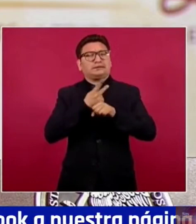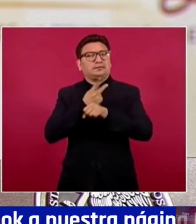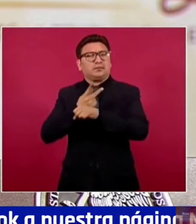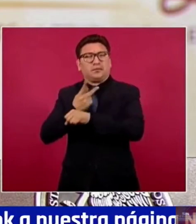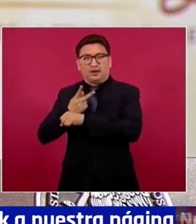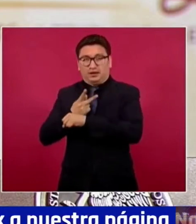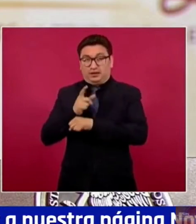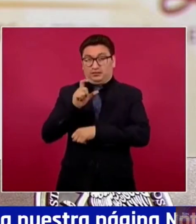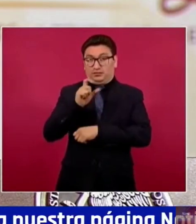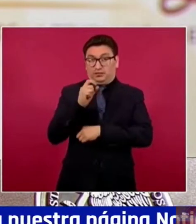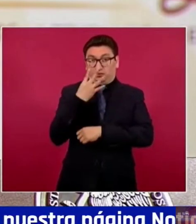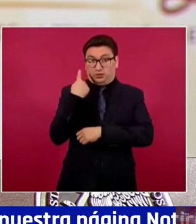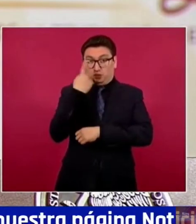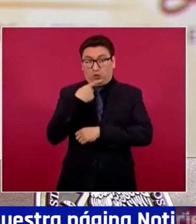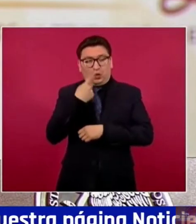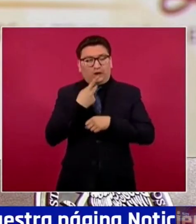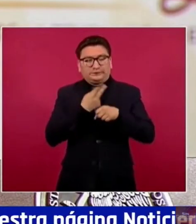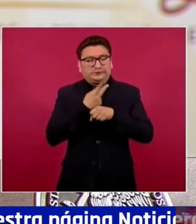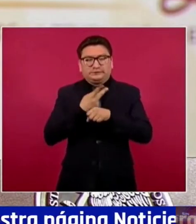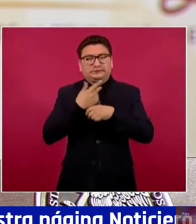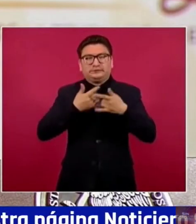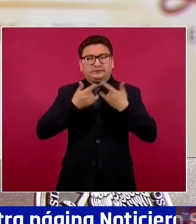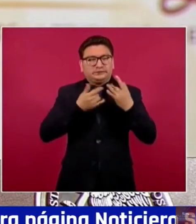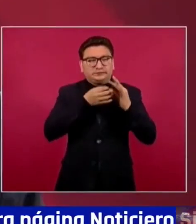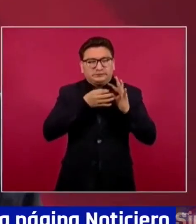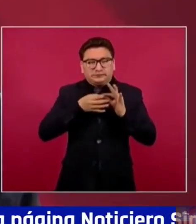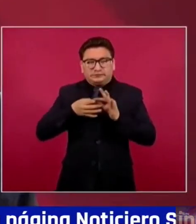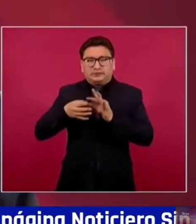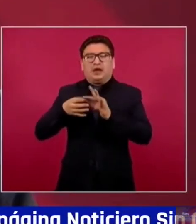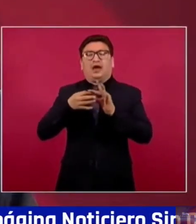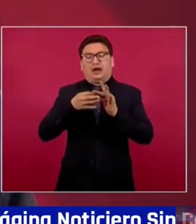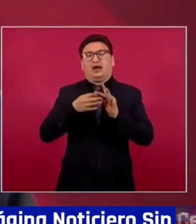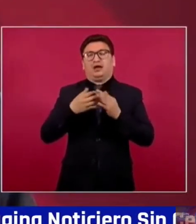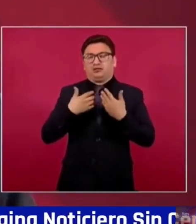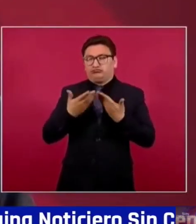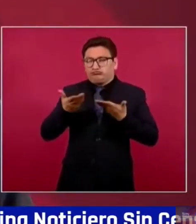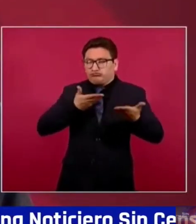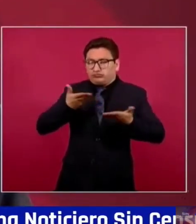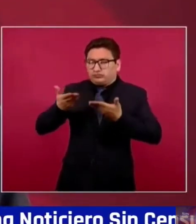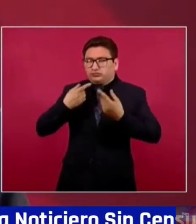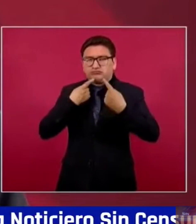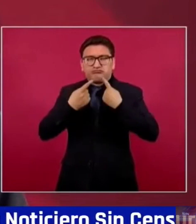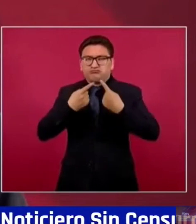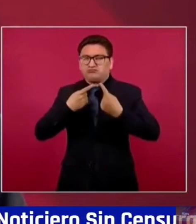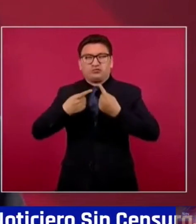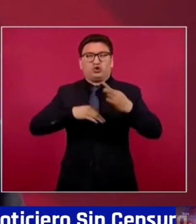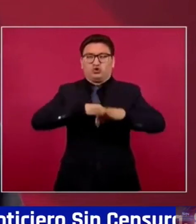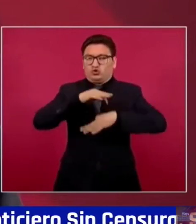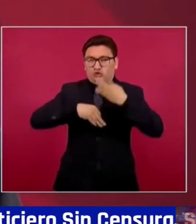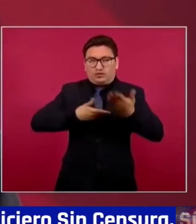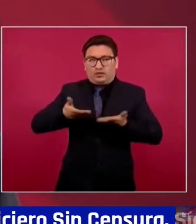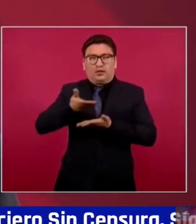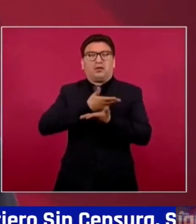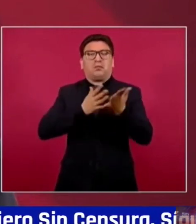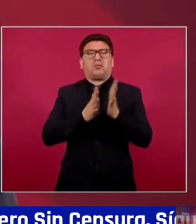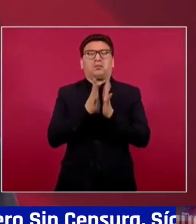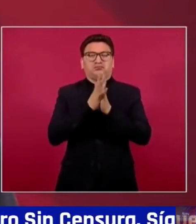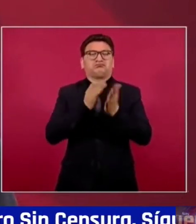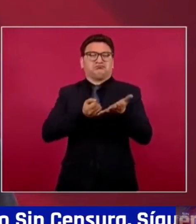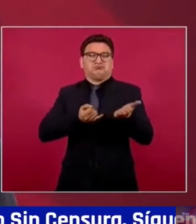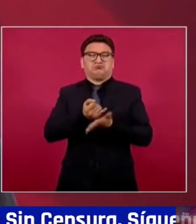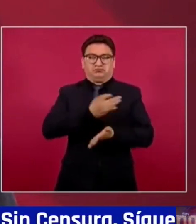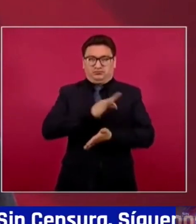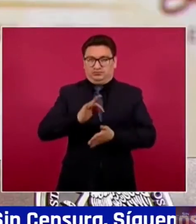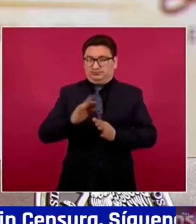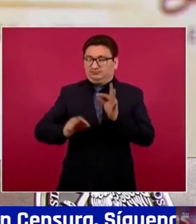Krause. Entonces, este sujeto es de los más beligerantes, ha apuntado a